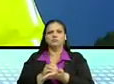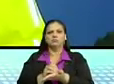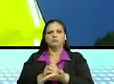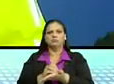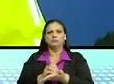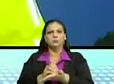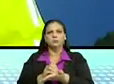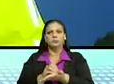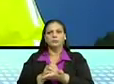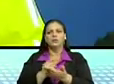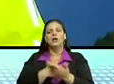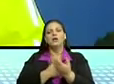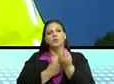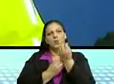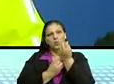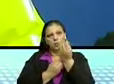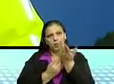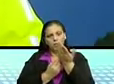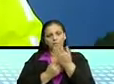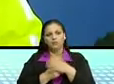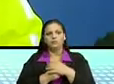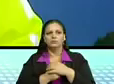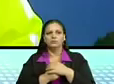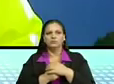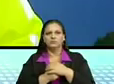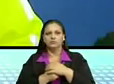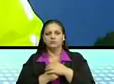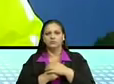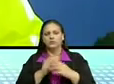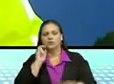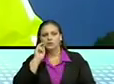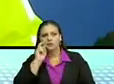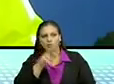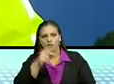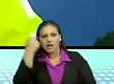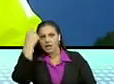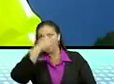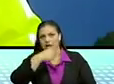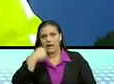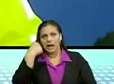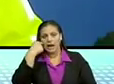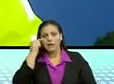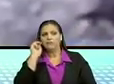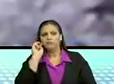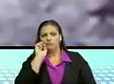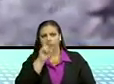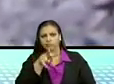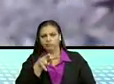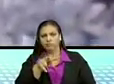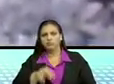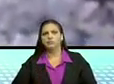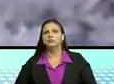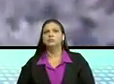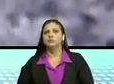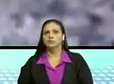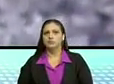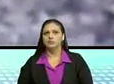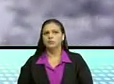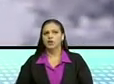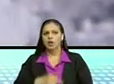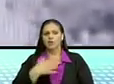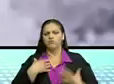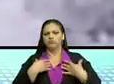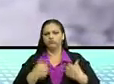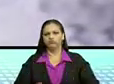ciudadela. Todos le estamos viendo la cara. Todos le vemos el rostro al señor. La gente de bien dice, bueno, un hombre valiente sacó la